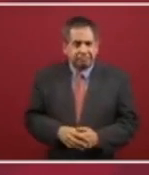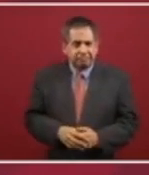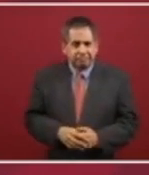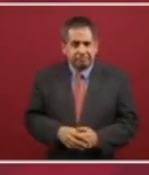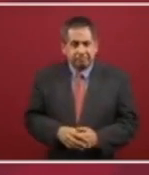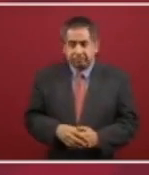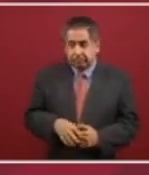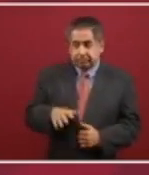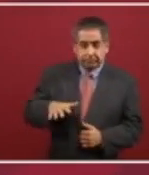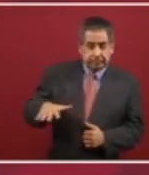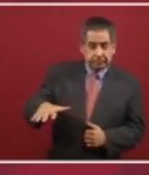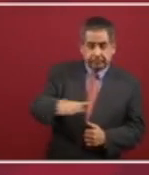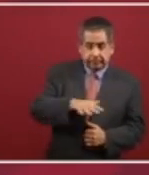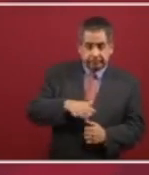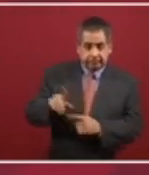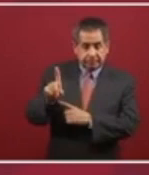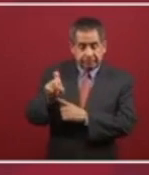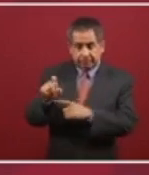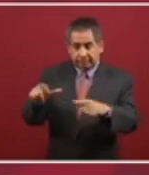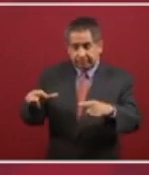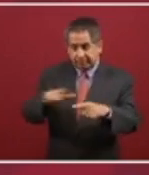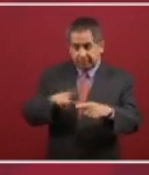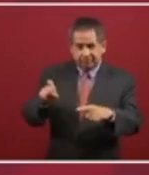quitarle el agua al lago